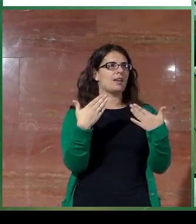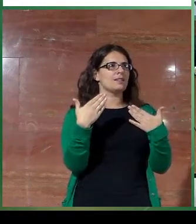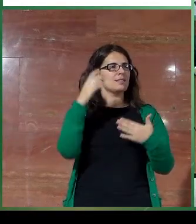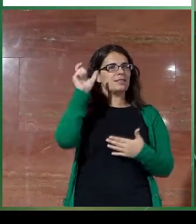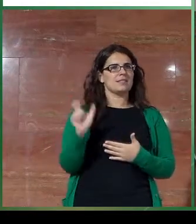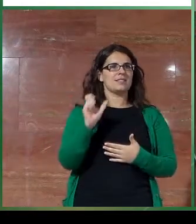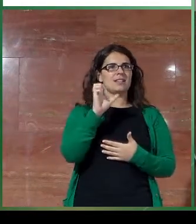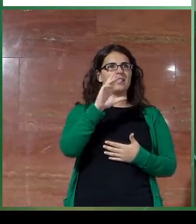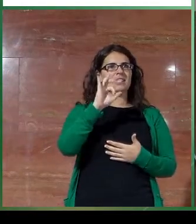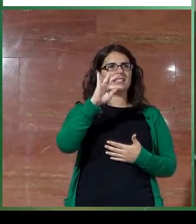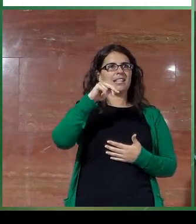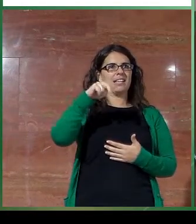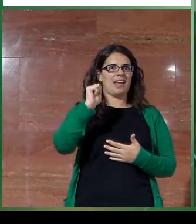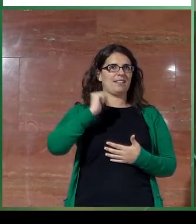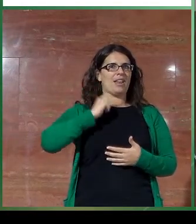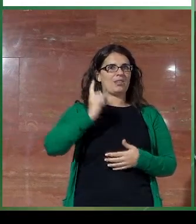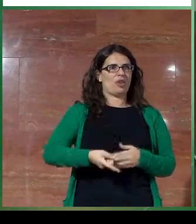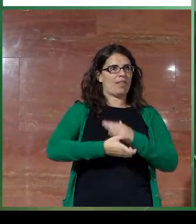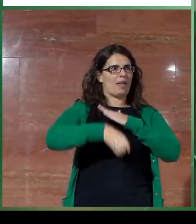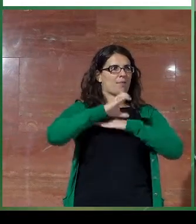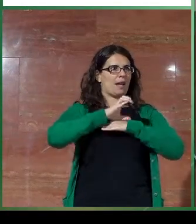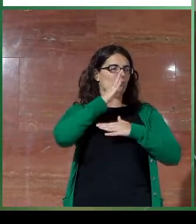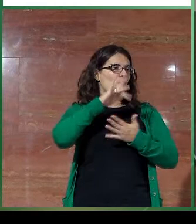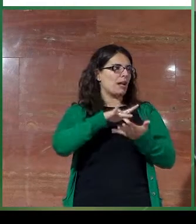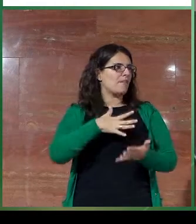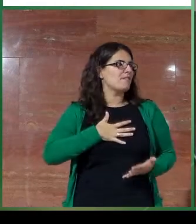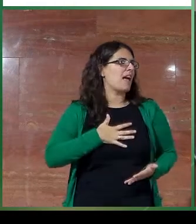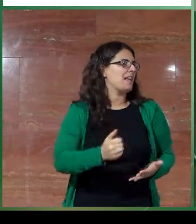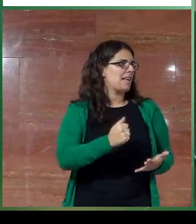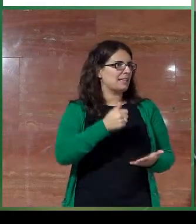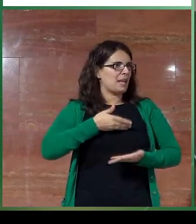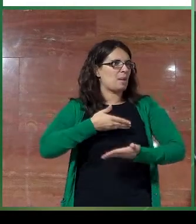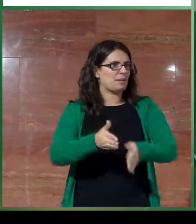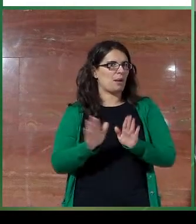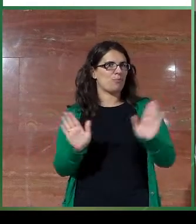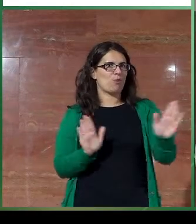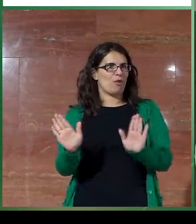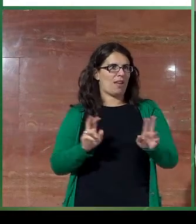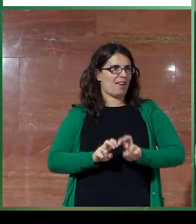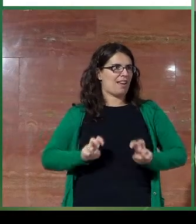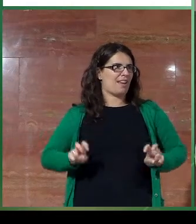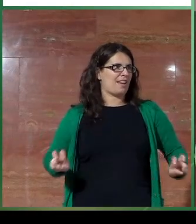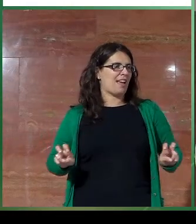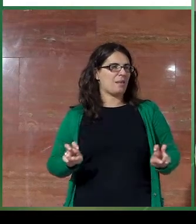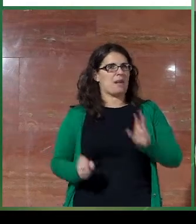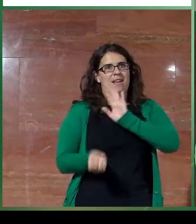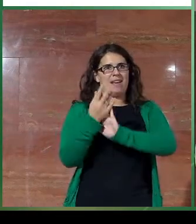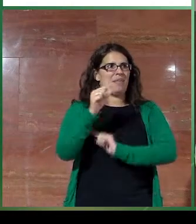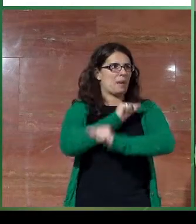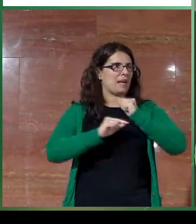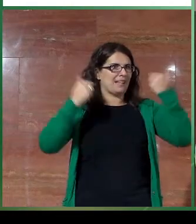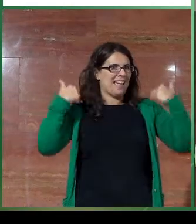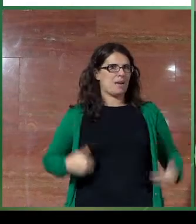Cristina Rodríguez Porrero, directora de CEAPAD, por ser tan valiente de invitar a moderar una mesa o a generar un debate a un